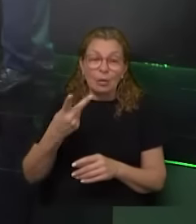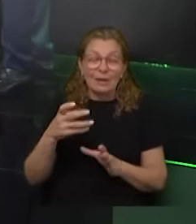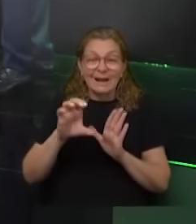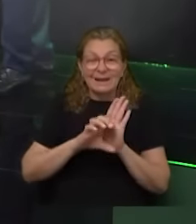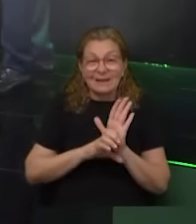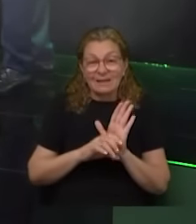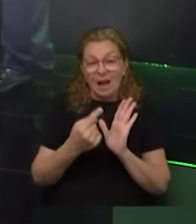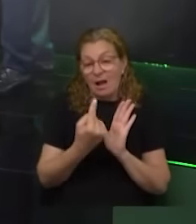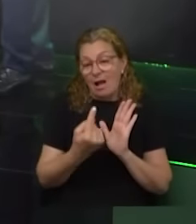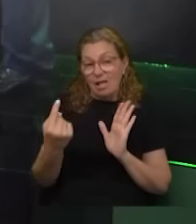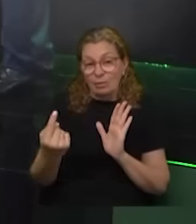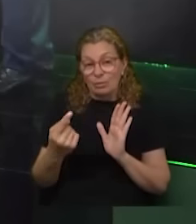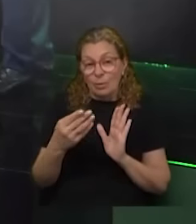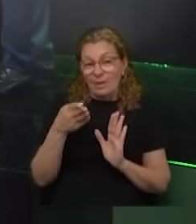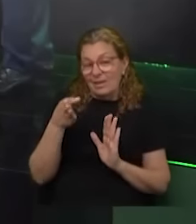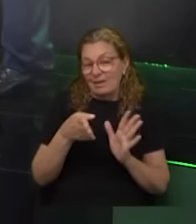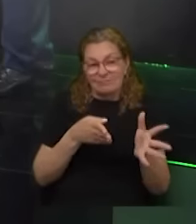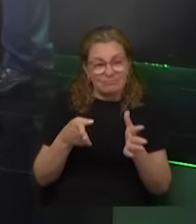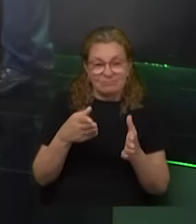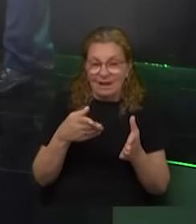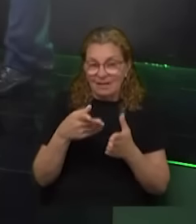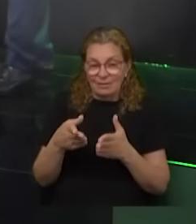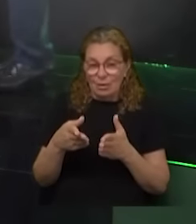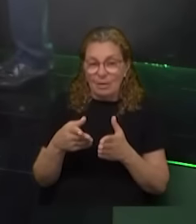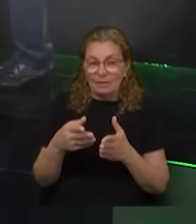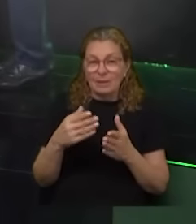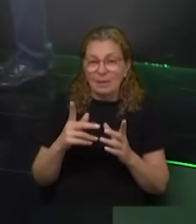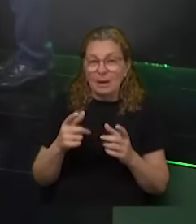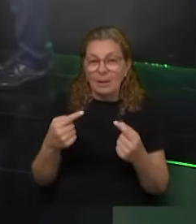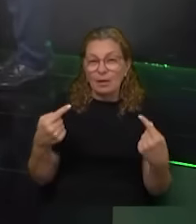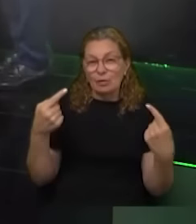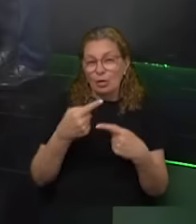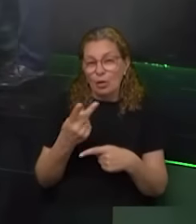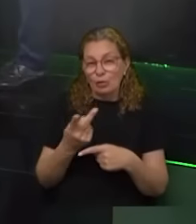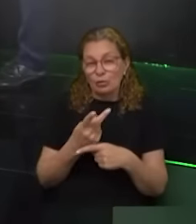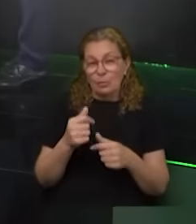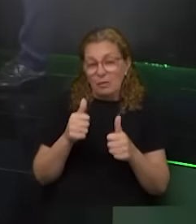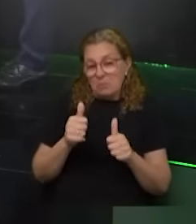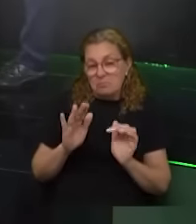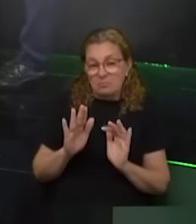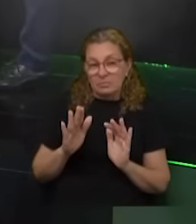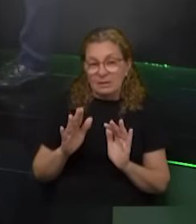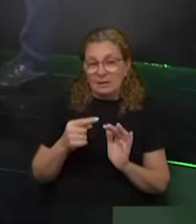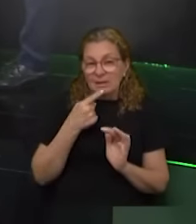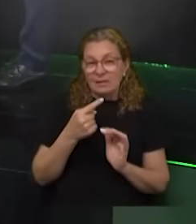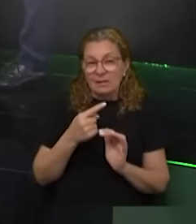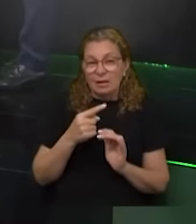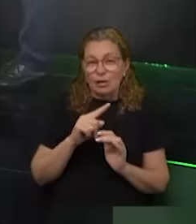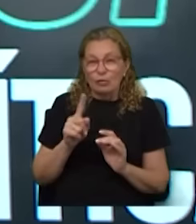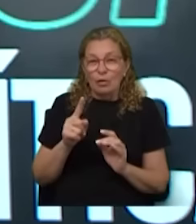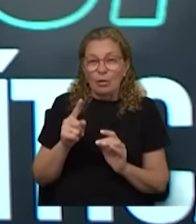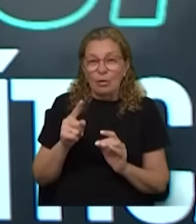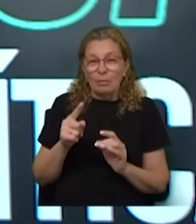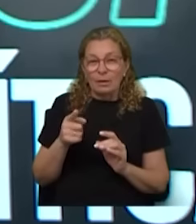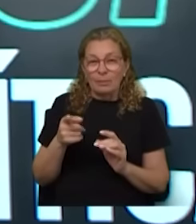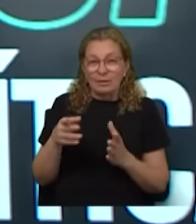personales tampoco son de ir a ese lugar además de un trato personal que tienen eh que que lleva que no no no se